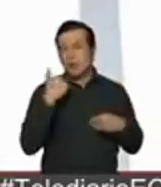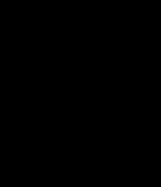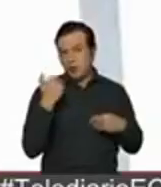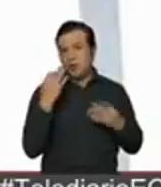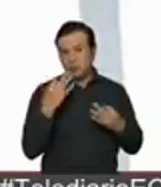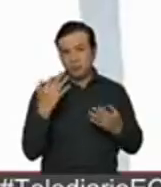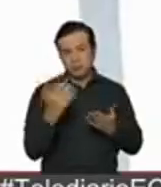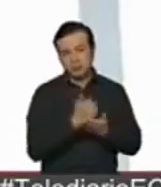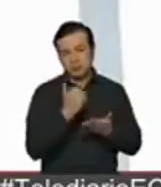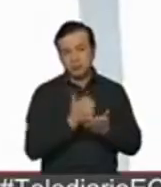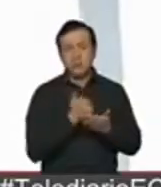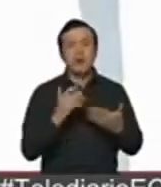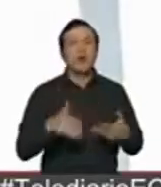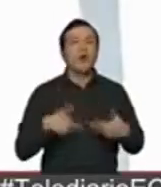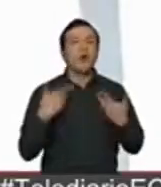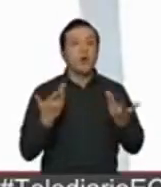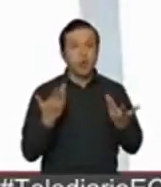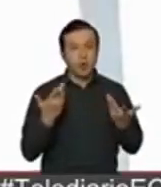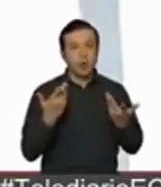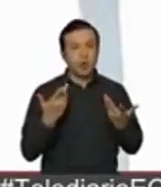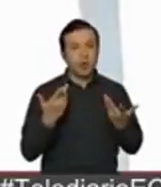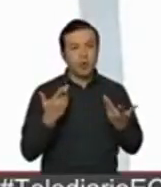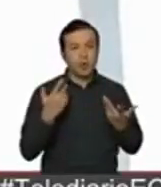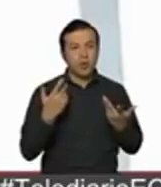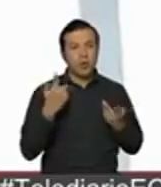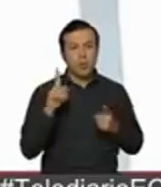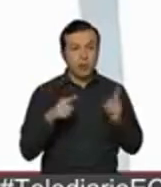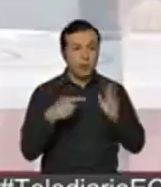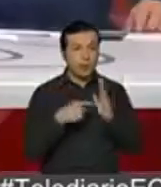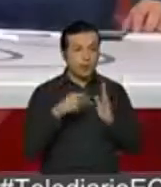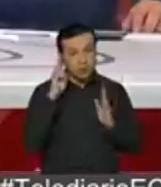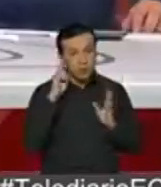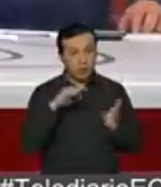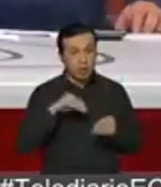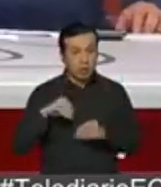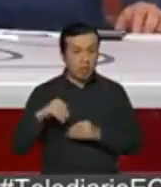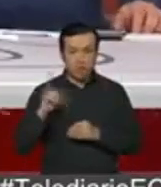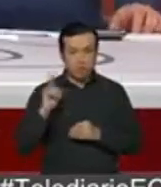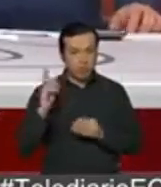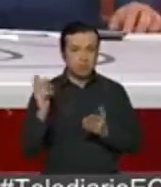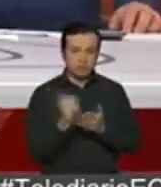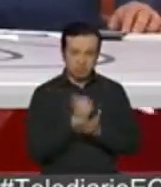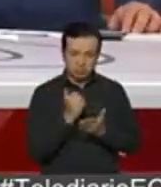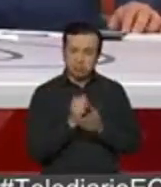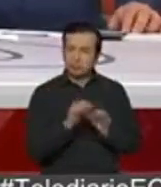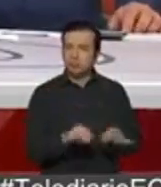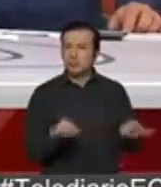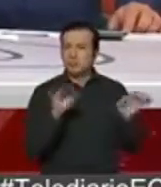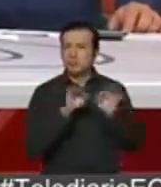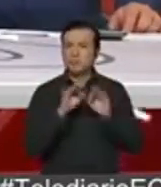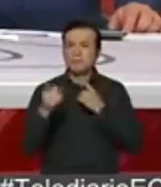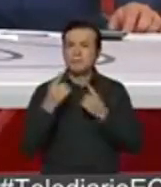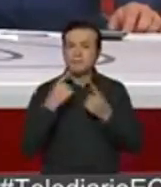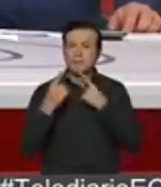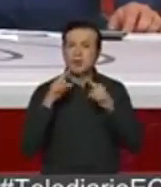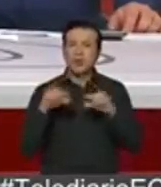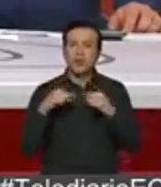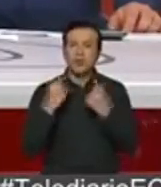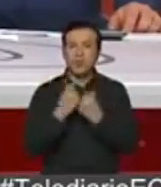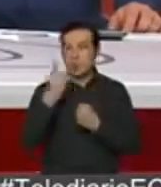recaudación a través de recortar la evasión fiscal. De acuerdo, economista, esta última negociación de la deuda con el mayor grupo